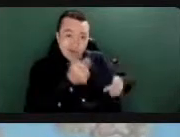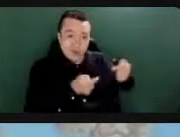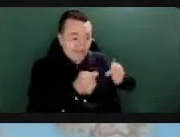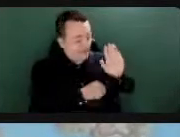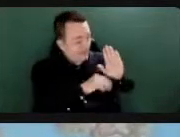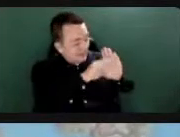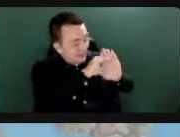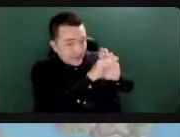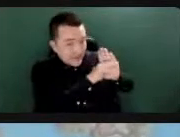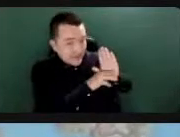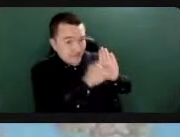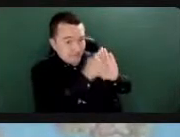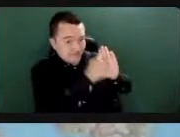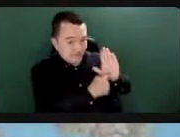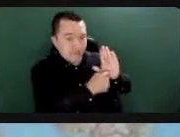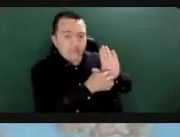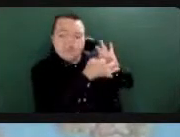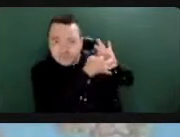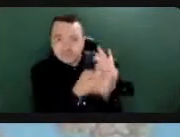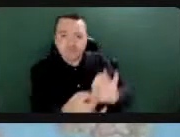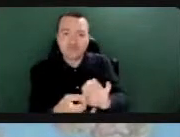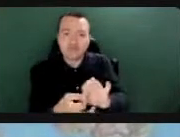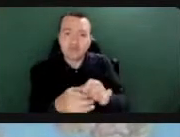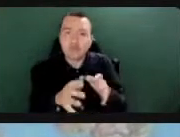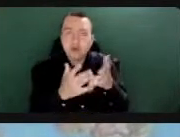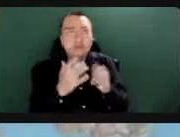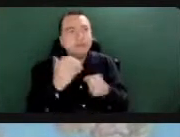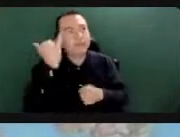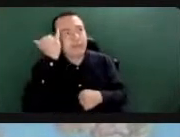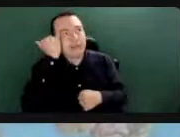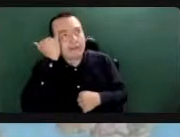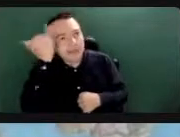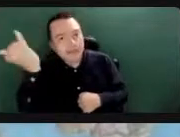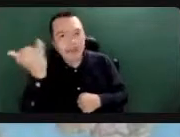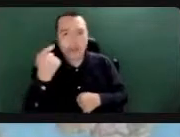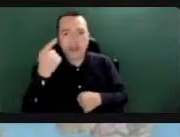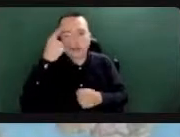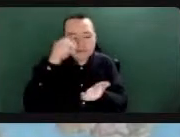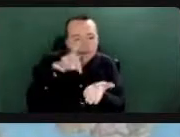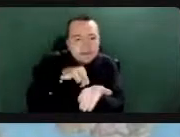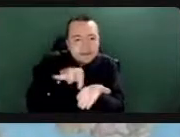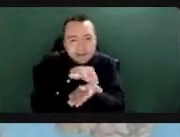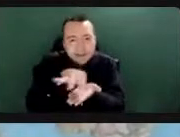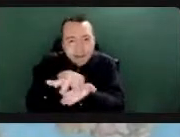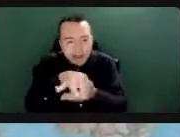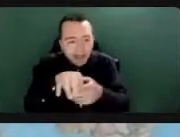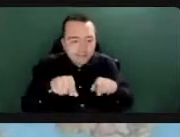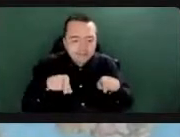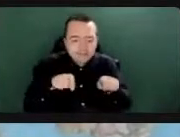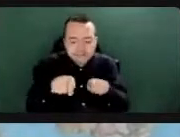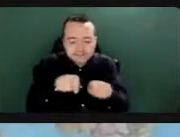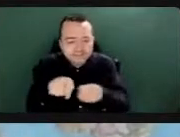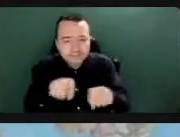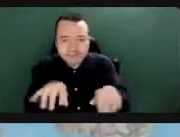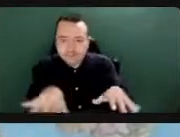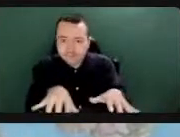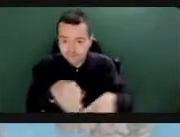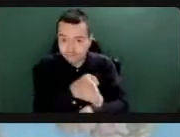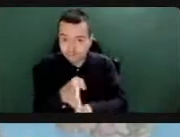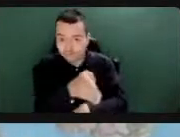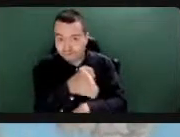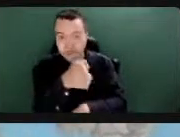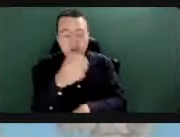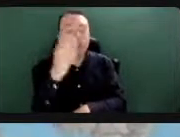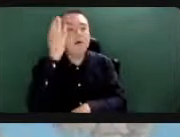las ideas y las estrategias en algo que puede ser tangible y que podamos observar,